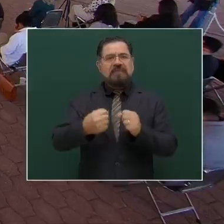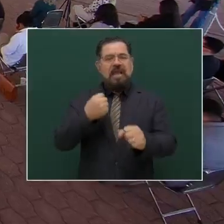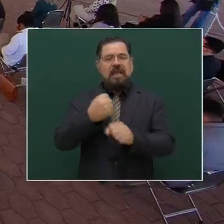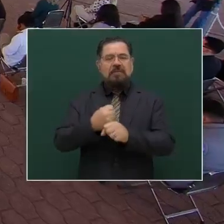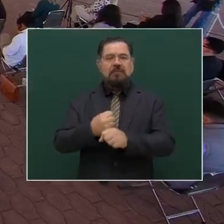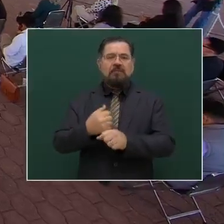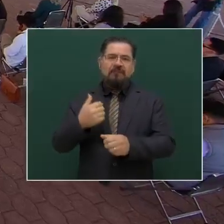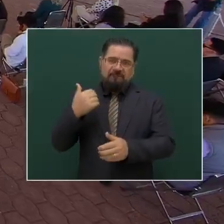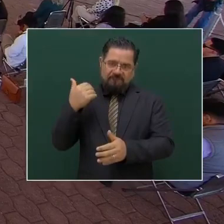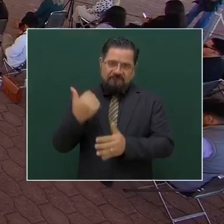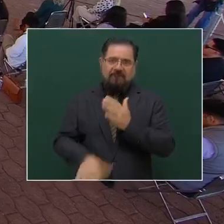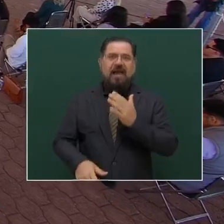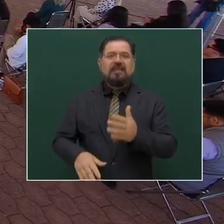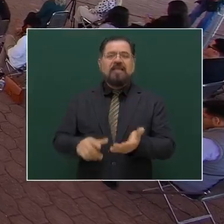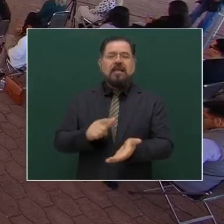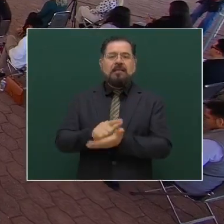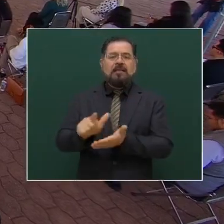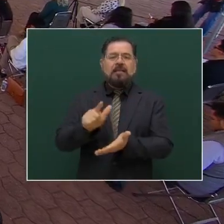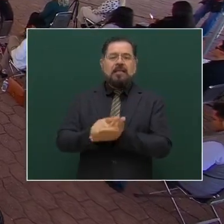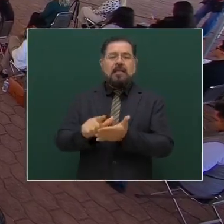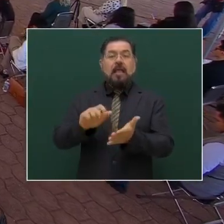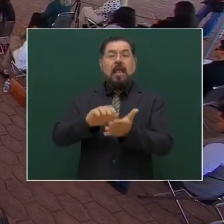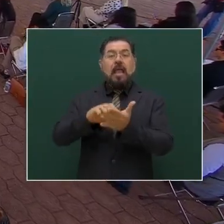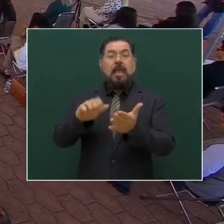caso del Poder Judicial,